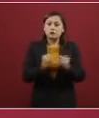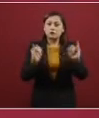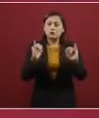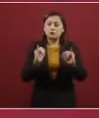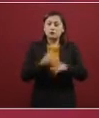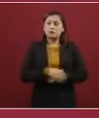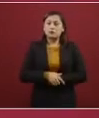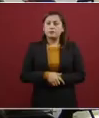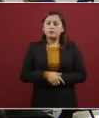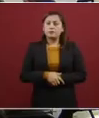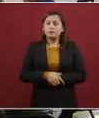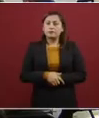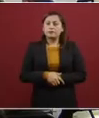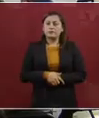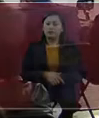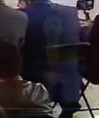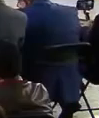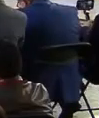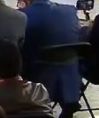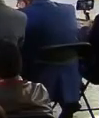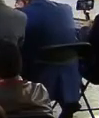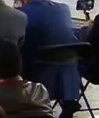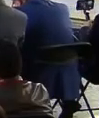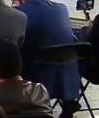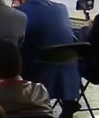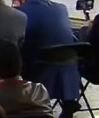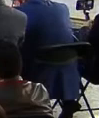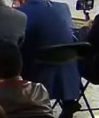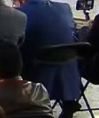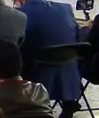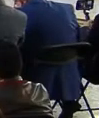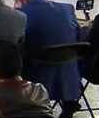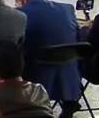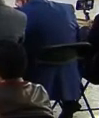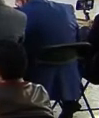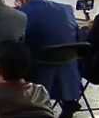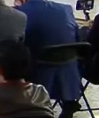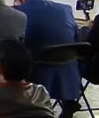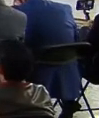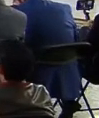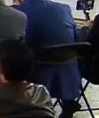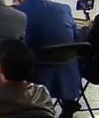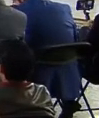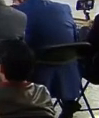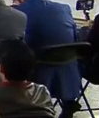cuando se negoció el tratado de libre comercio